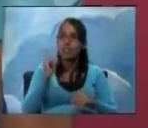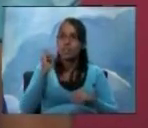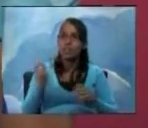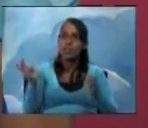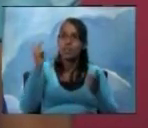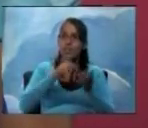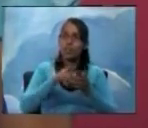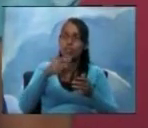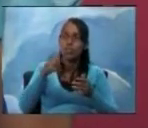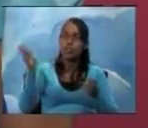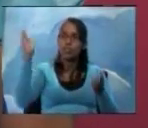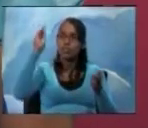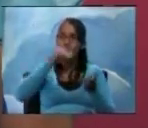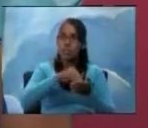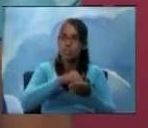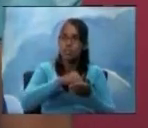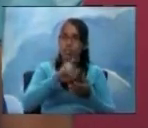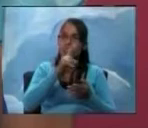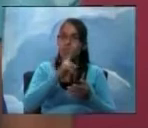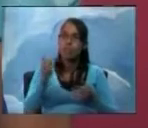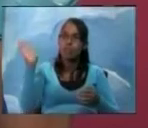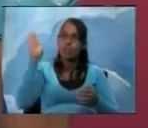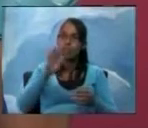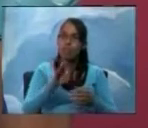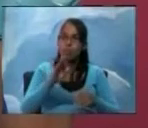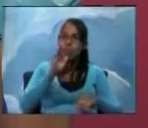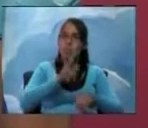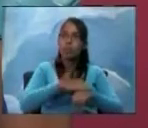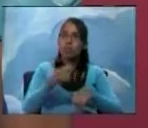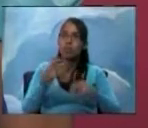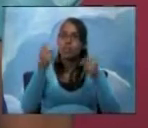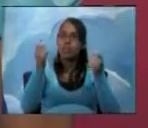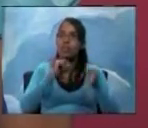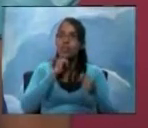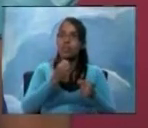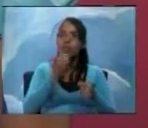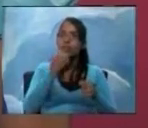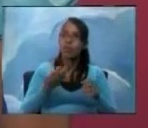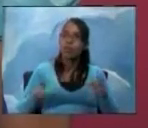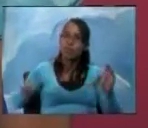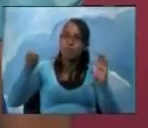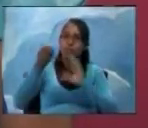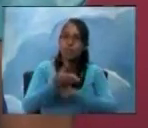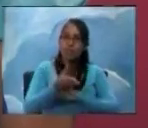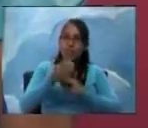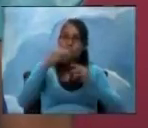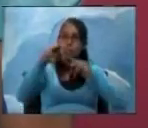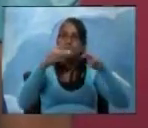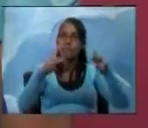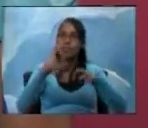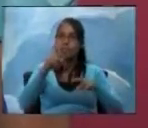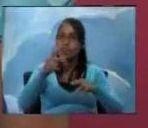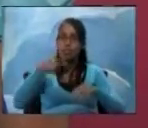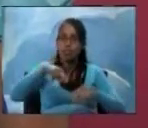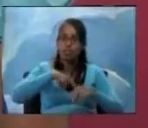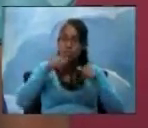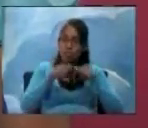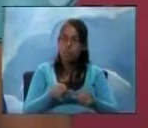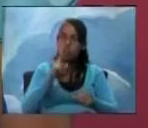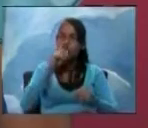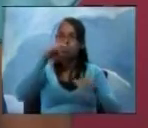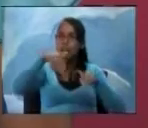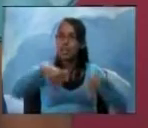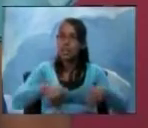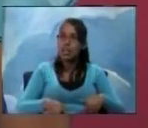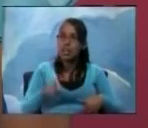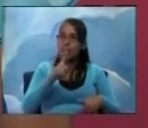cuando venimos aquí no traemos eso, porque de repente es una buena ofrenda misionera. No, esa nosotros nos quedamos calladitos